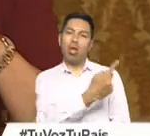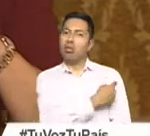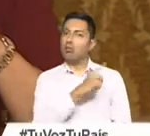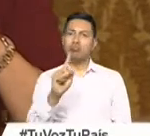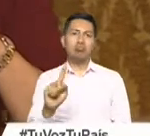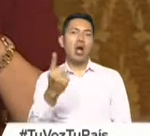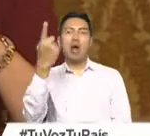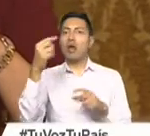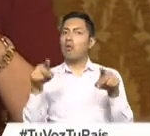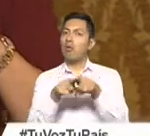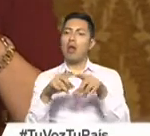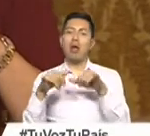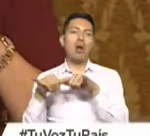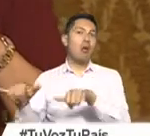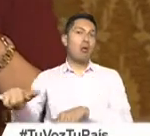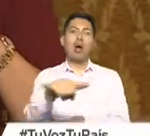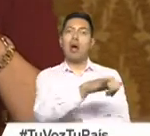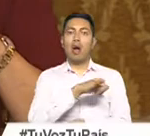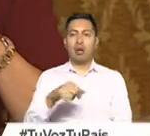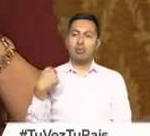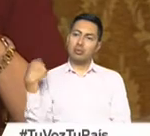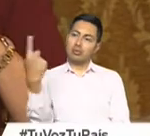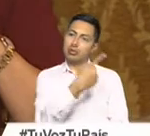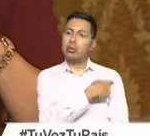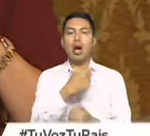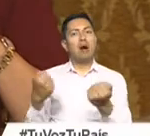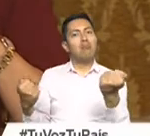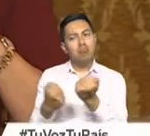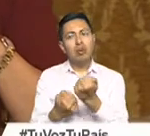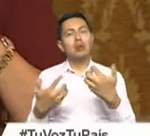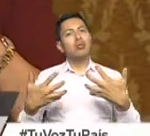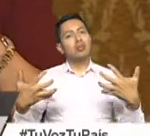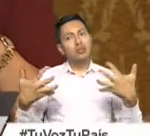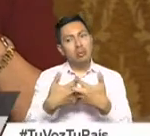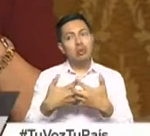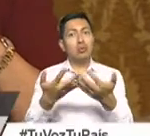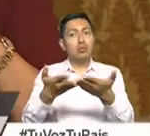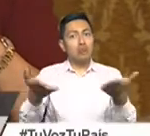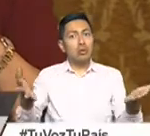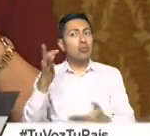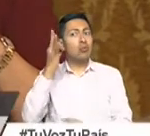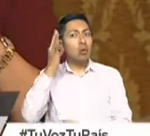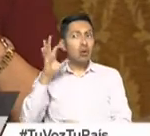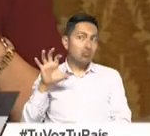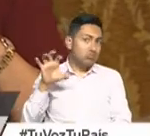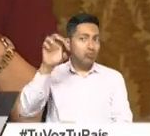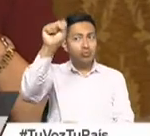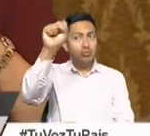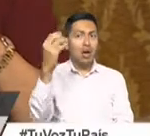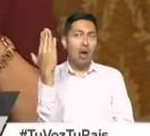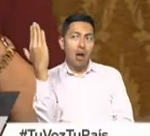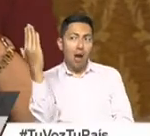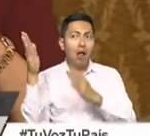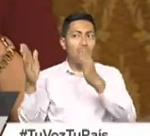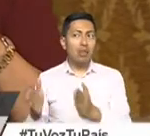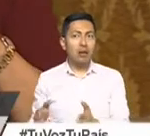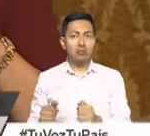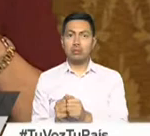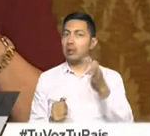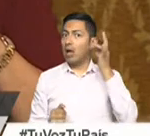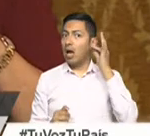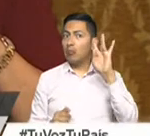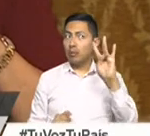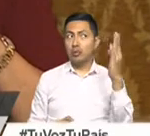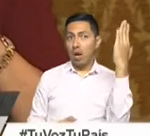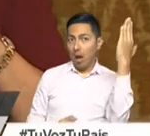mujeres del Ecuador tenemos que apoyarnos, tenemos que trabajar unidas. Y ustedes que son mujeres exitosas, alcaldesas, esposas de alcaldes, que por